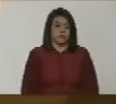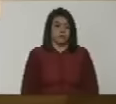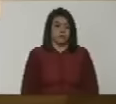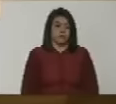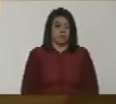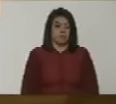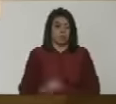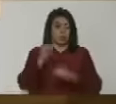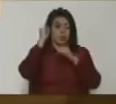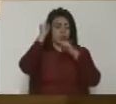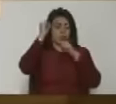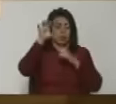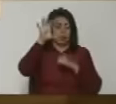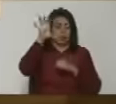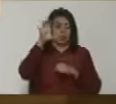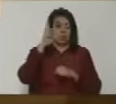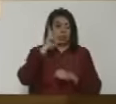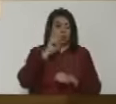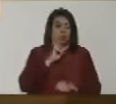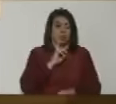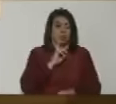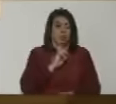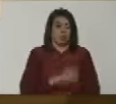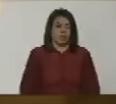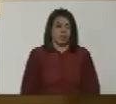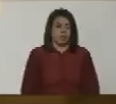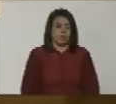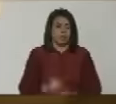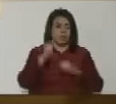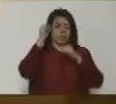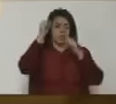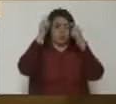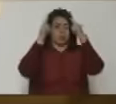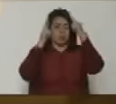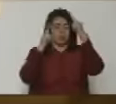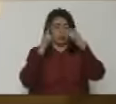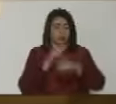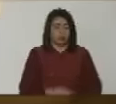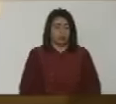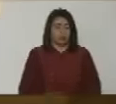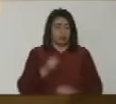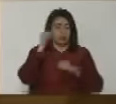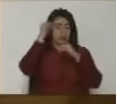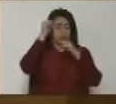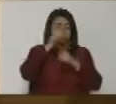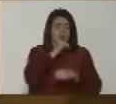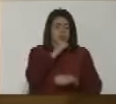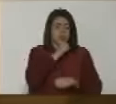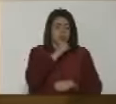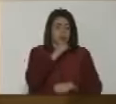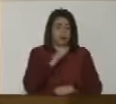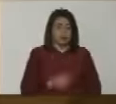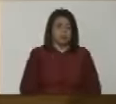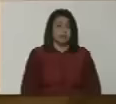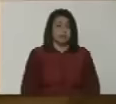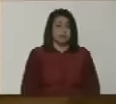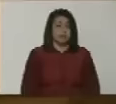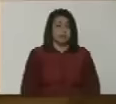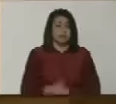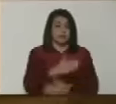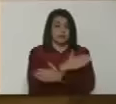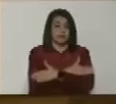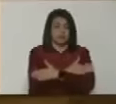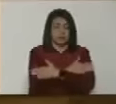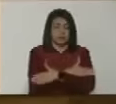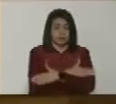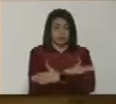¡Que viva la patria de Bolívar! ¡Que viva Chávez! ¡Que vivan los adultos mayores!